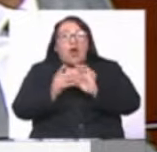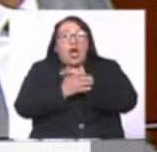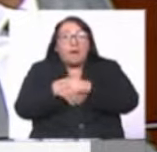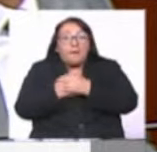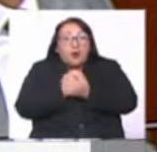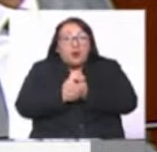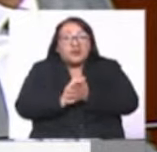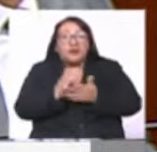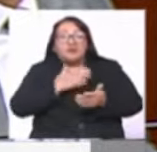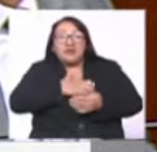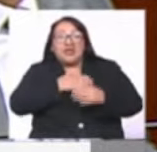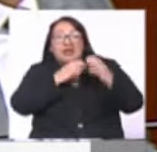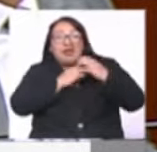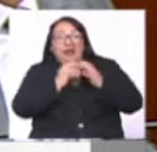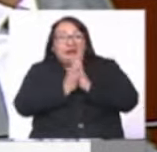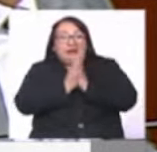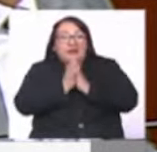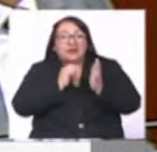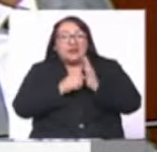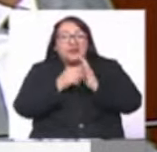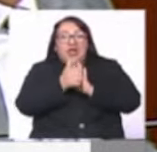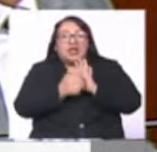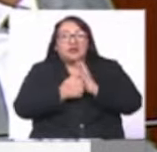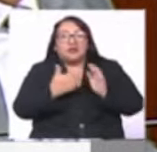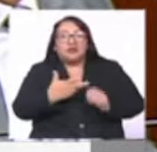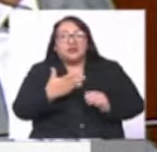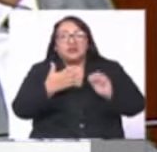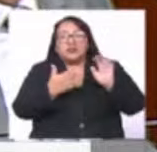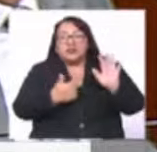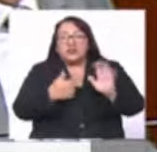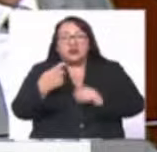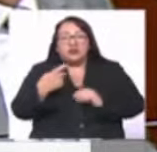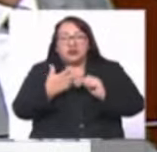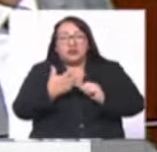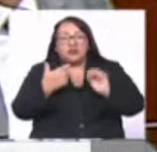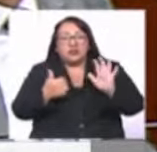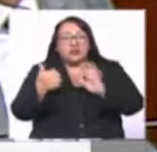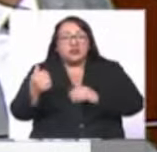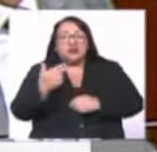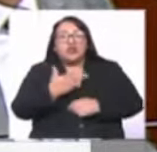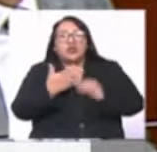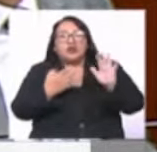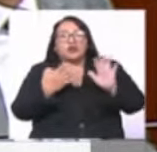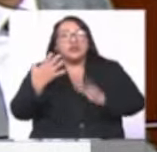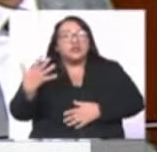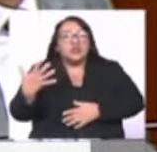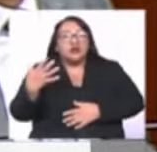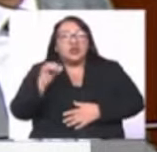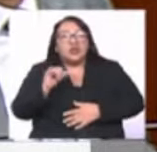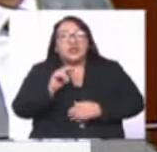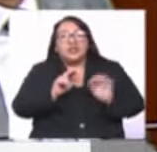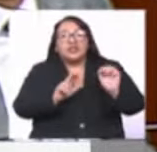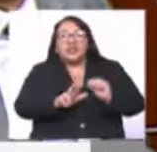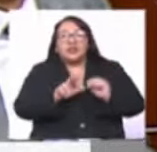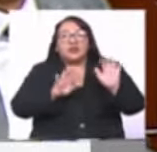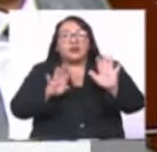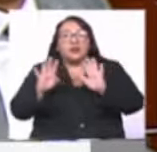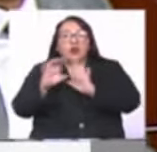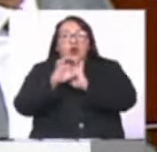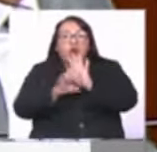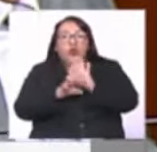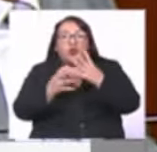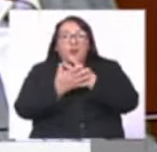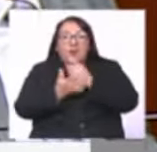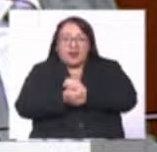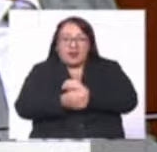indebido del cargo regulados en los artículos 361 376 381 395 y 399 del Código